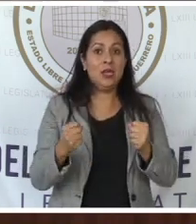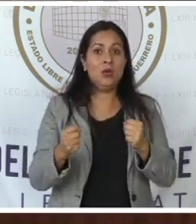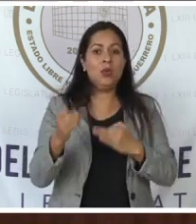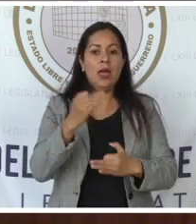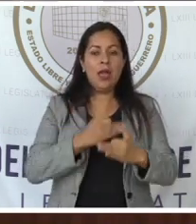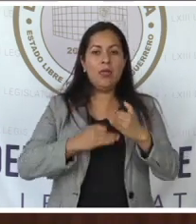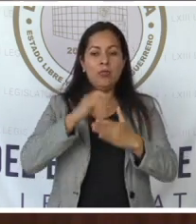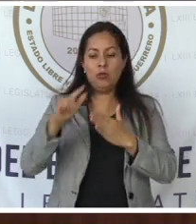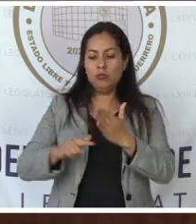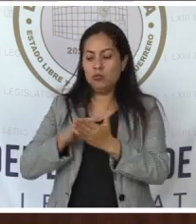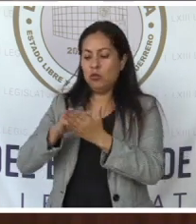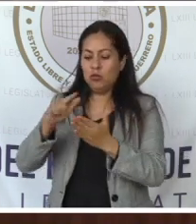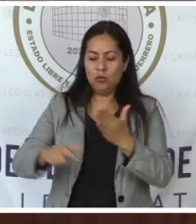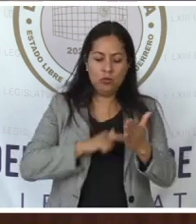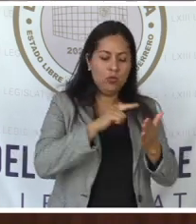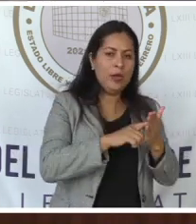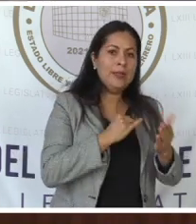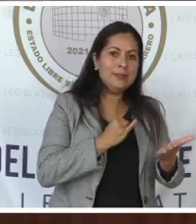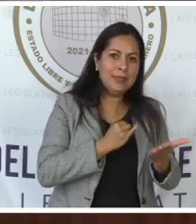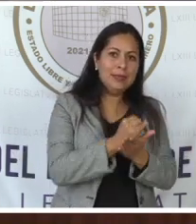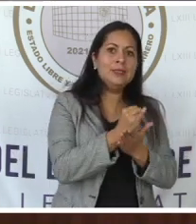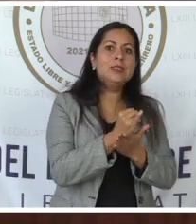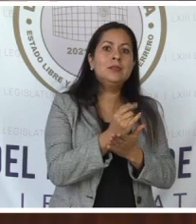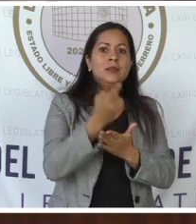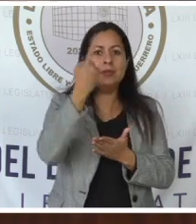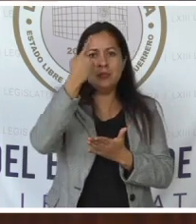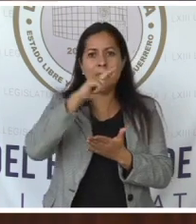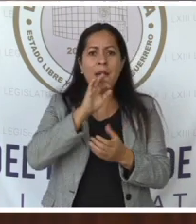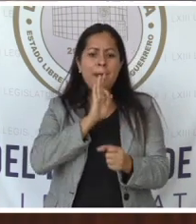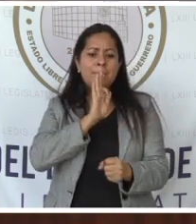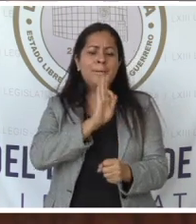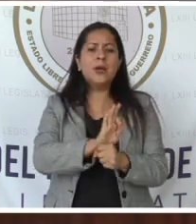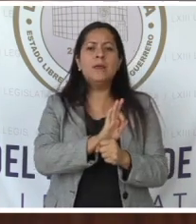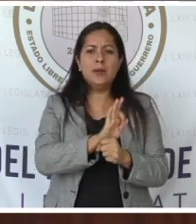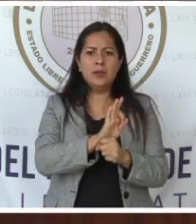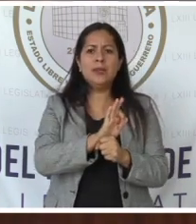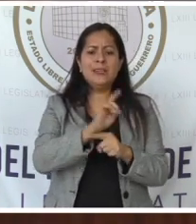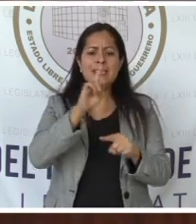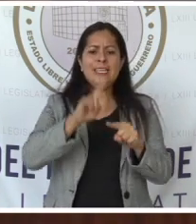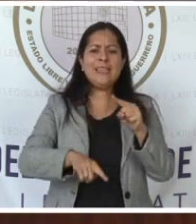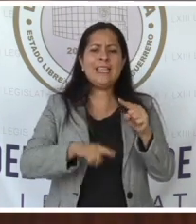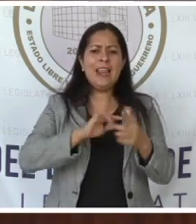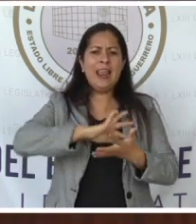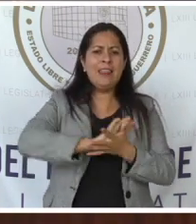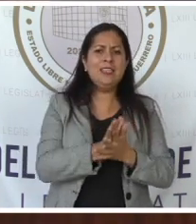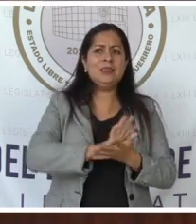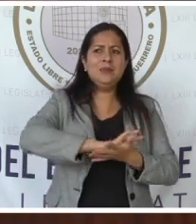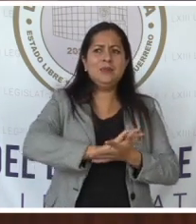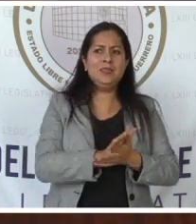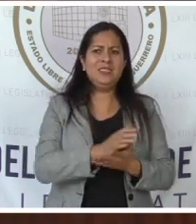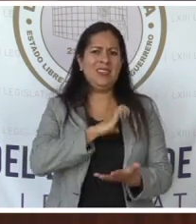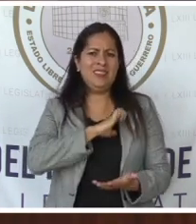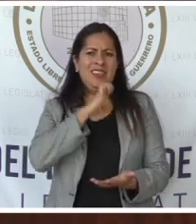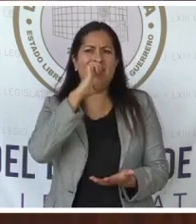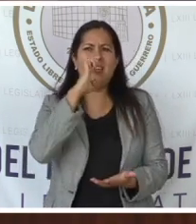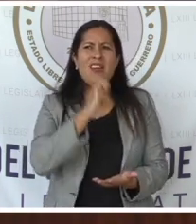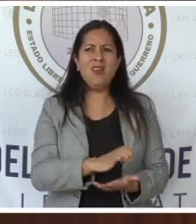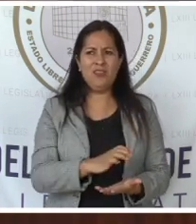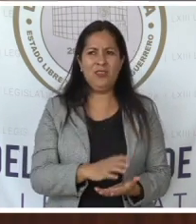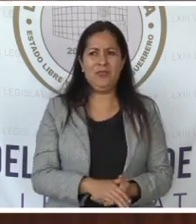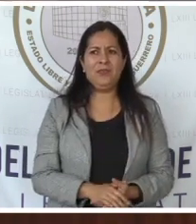las áreas de tomas de decisiones para prevenir y combatir la discriminación racial. En